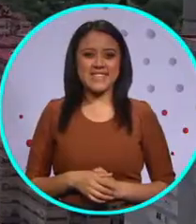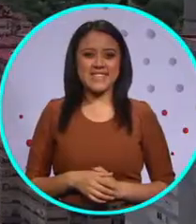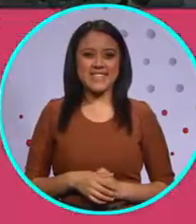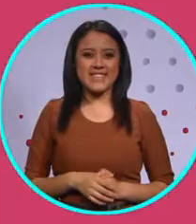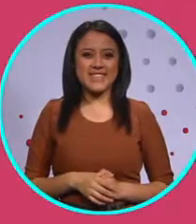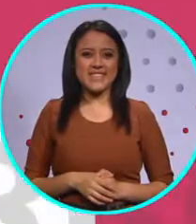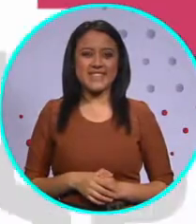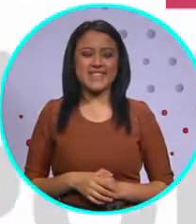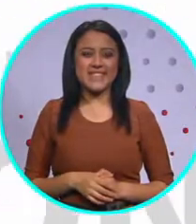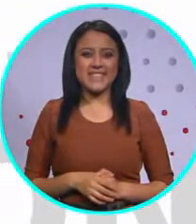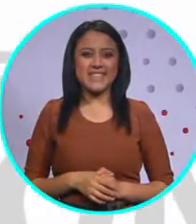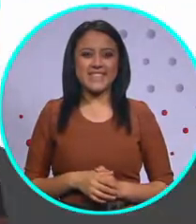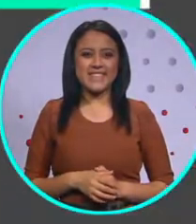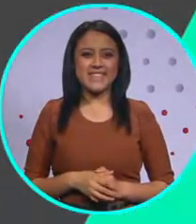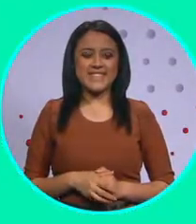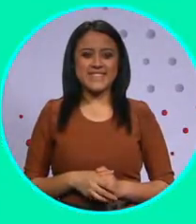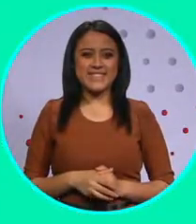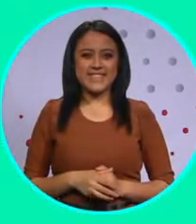dijo